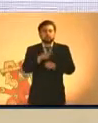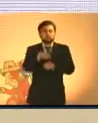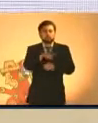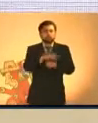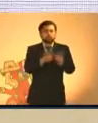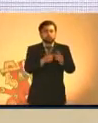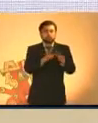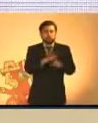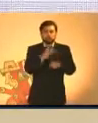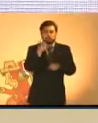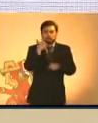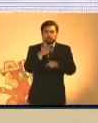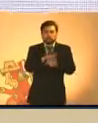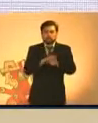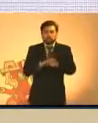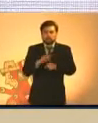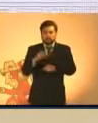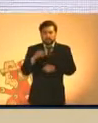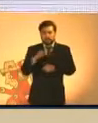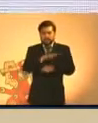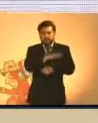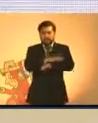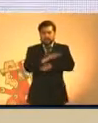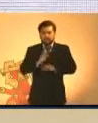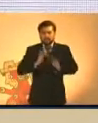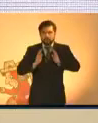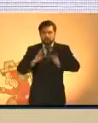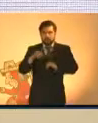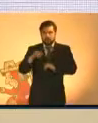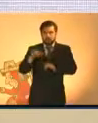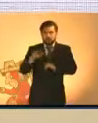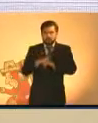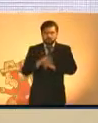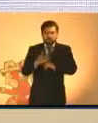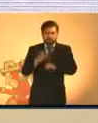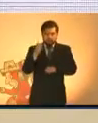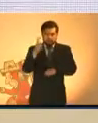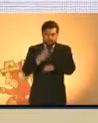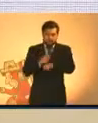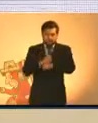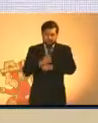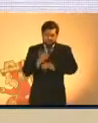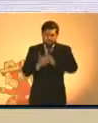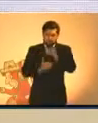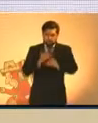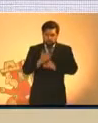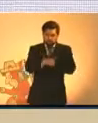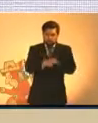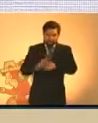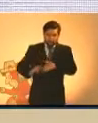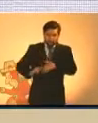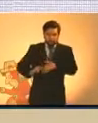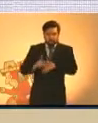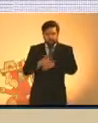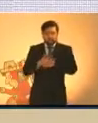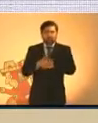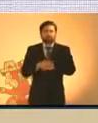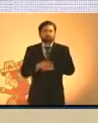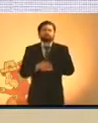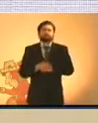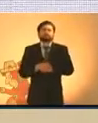que programa el general mola que es el que primero se levanta contra la república y ahí habla del estado de guerra bueno